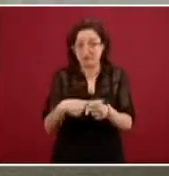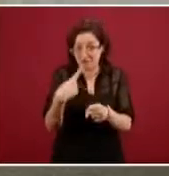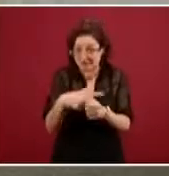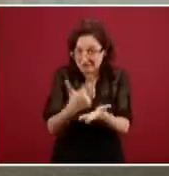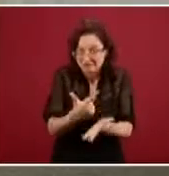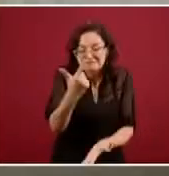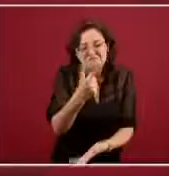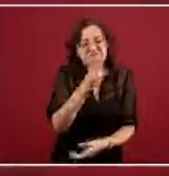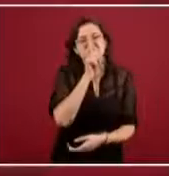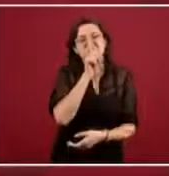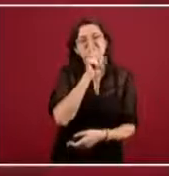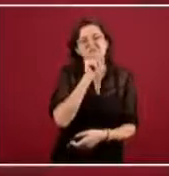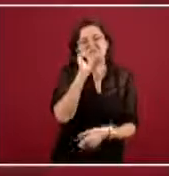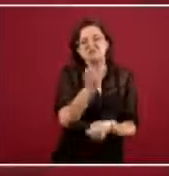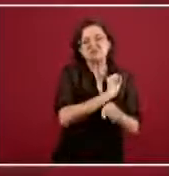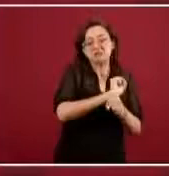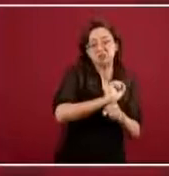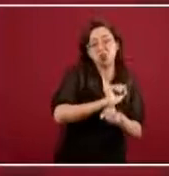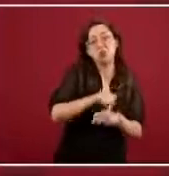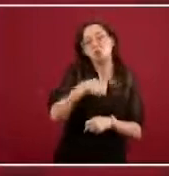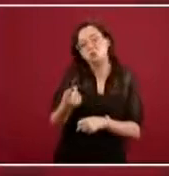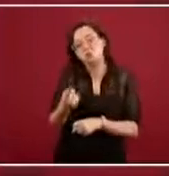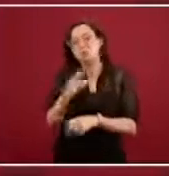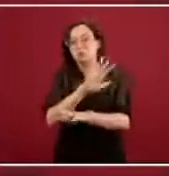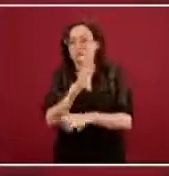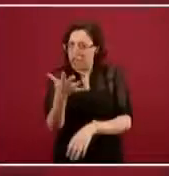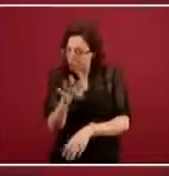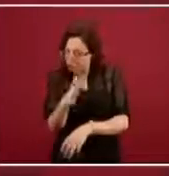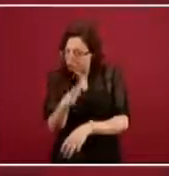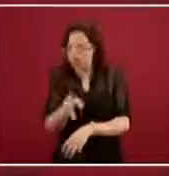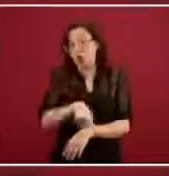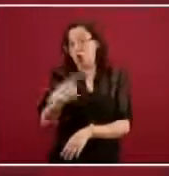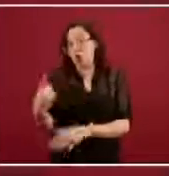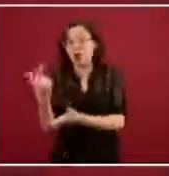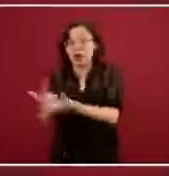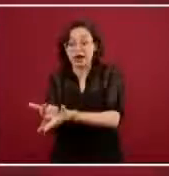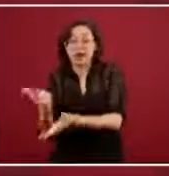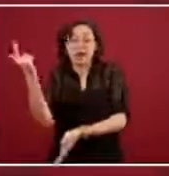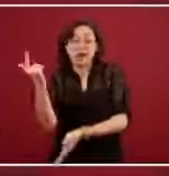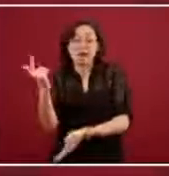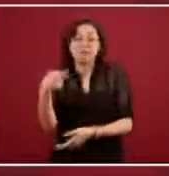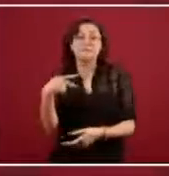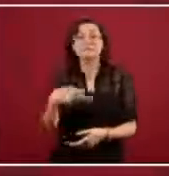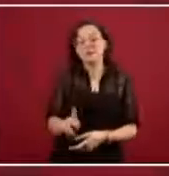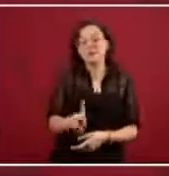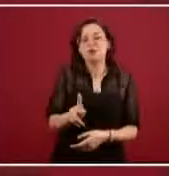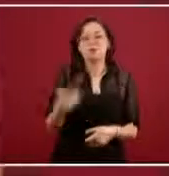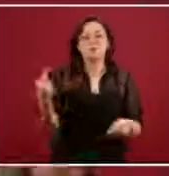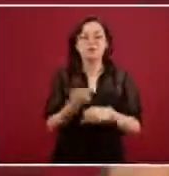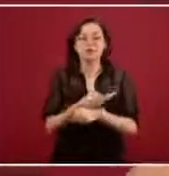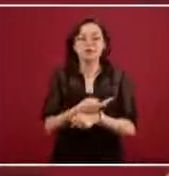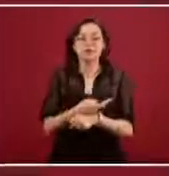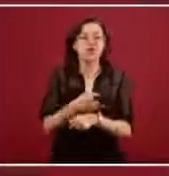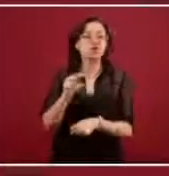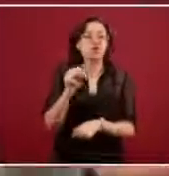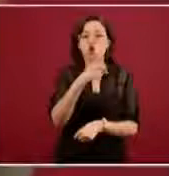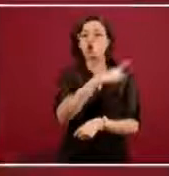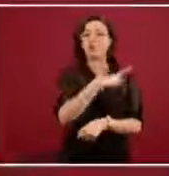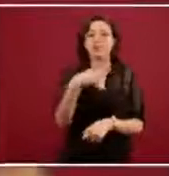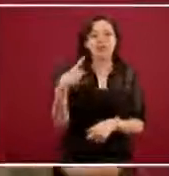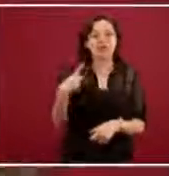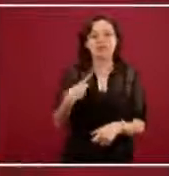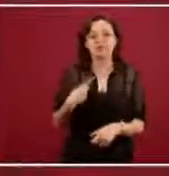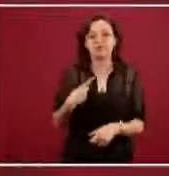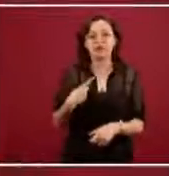pero algunos tienen una enfermedad moderada y otros grave. Lo que no puede pasar, no debe pasar, es que